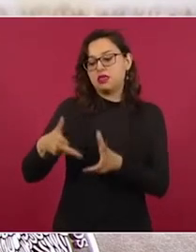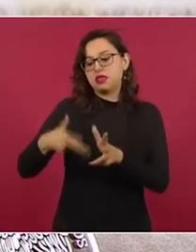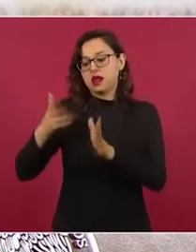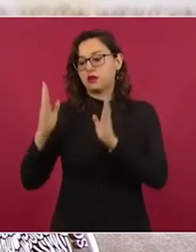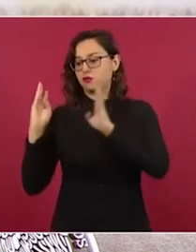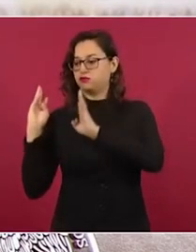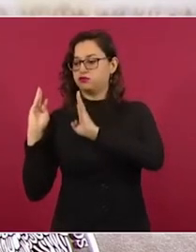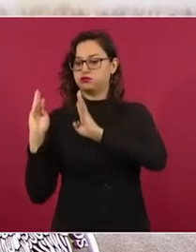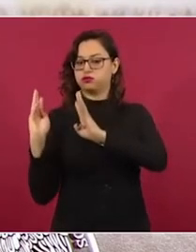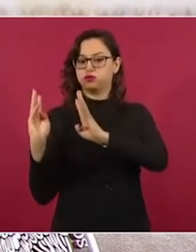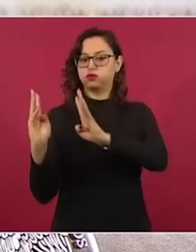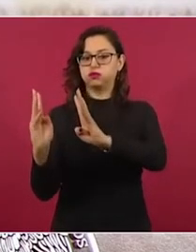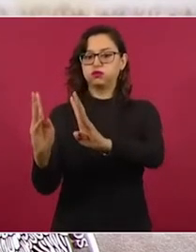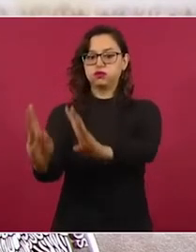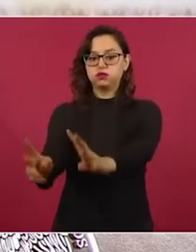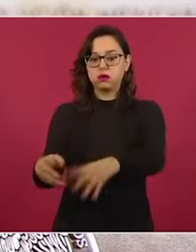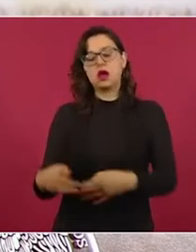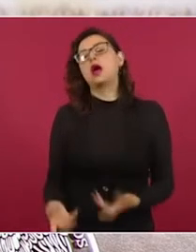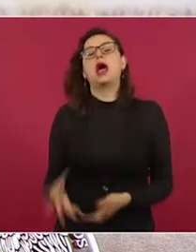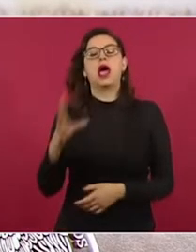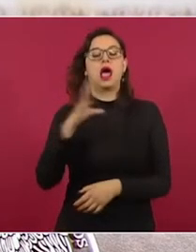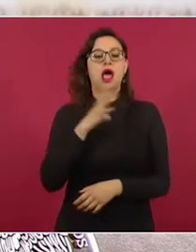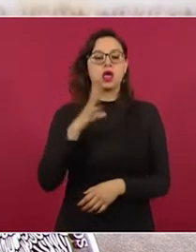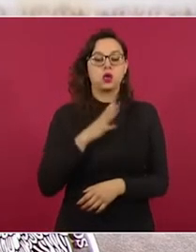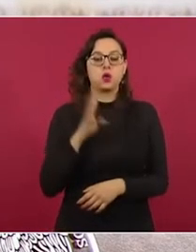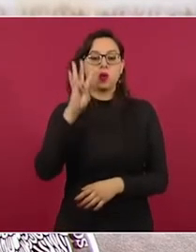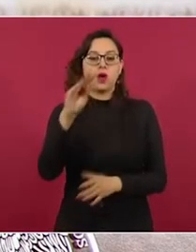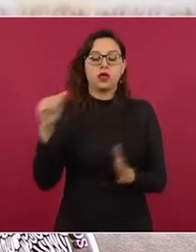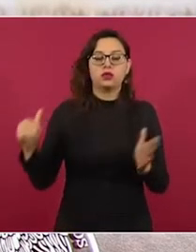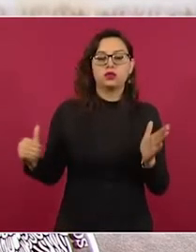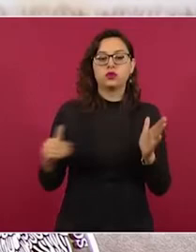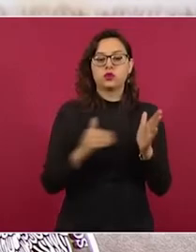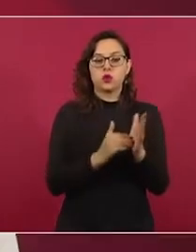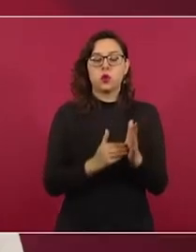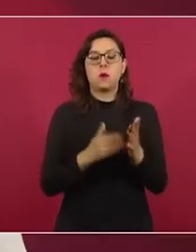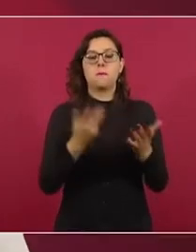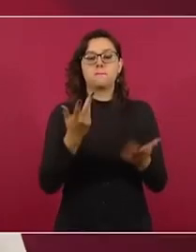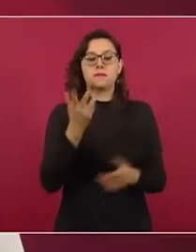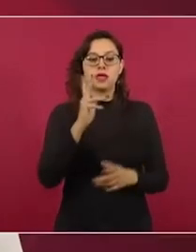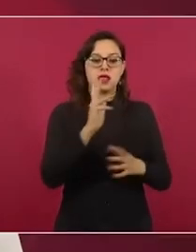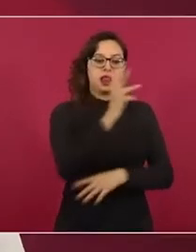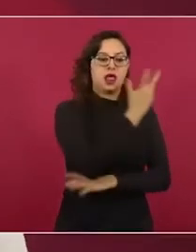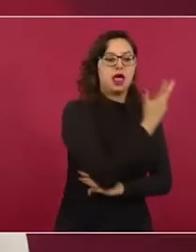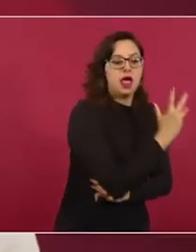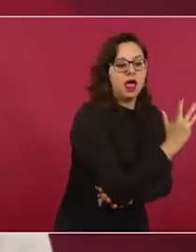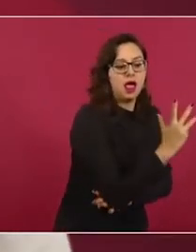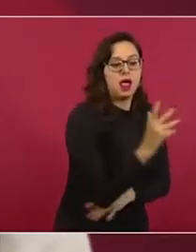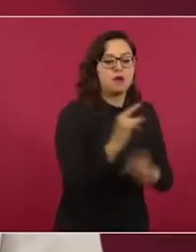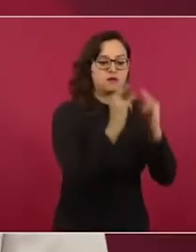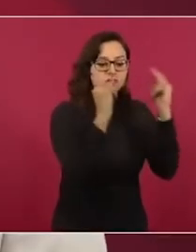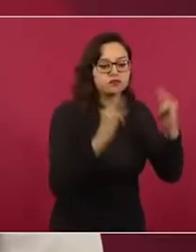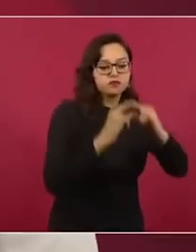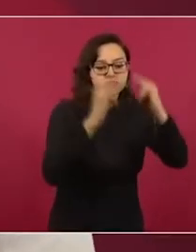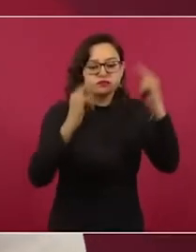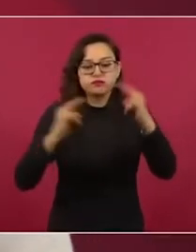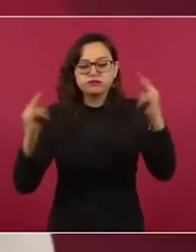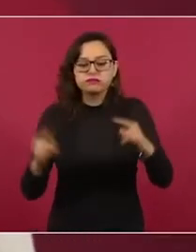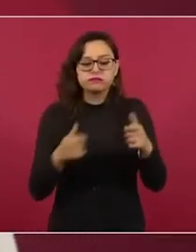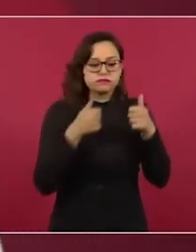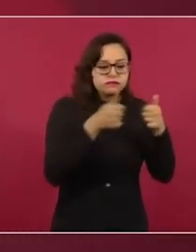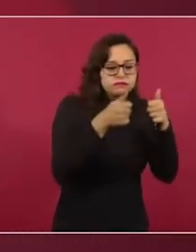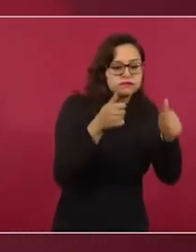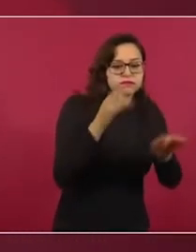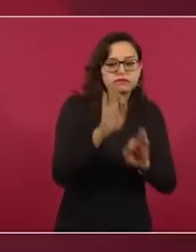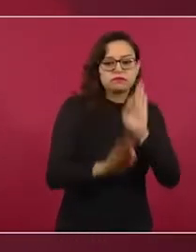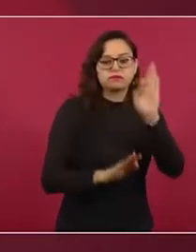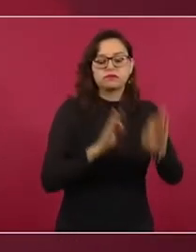ello, hay 4,000 viveros comunitarios y 6 militares. Con la participación de